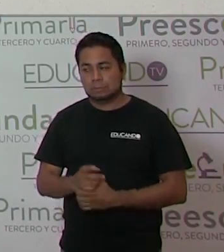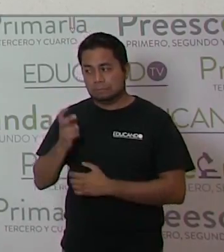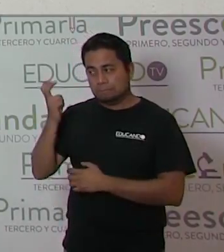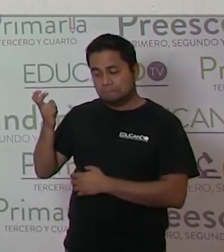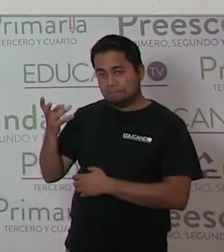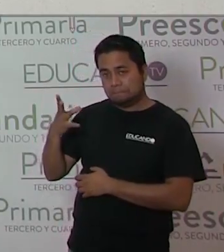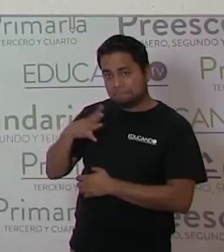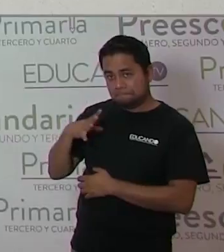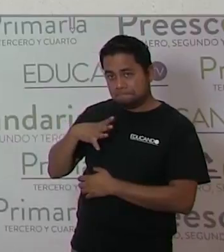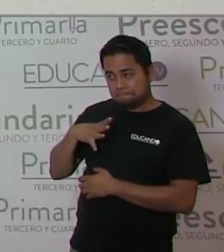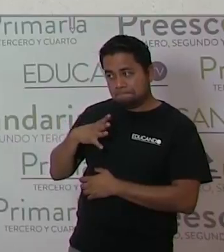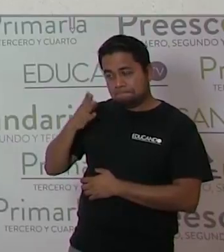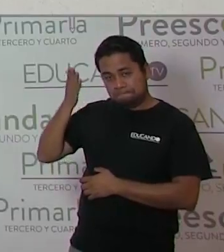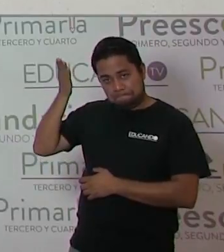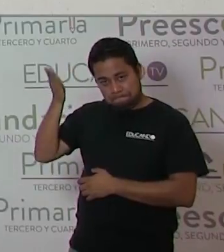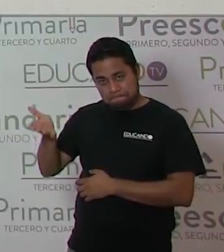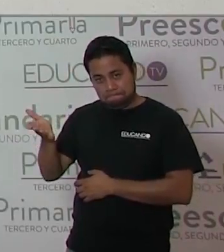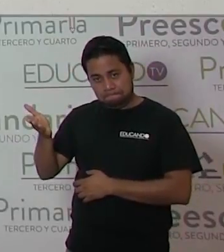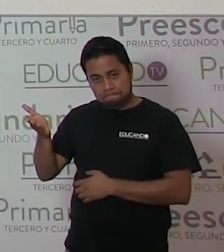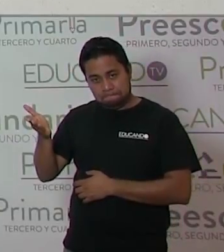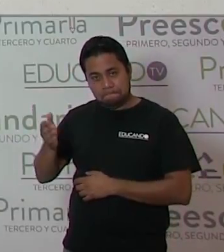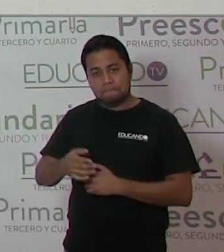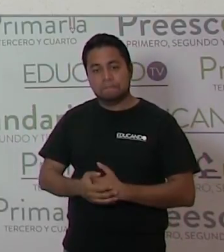Ahí, en este punto,